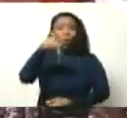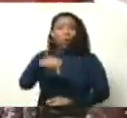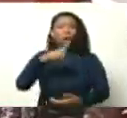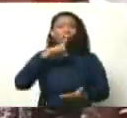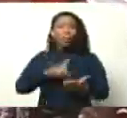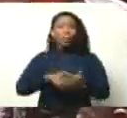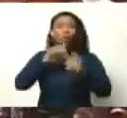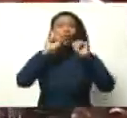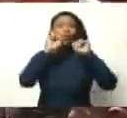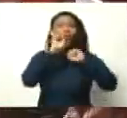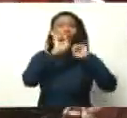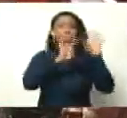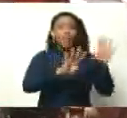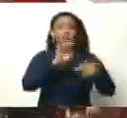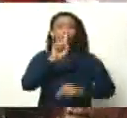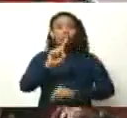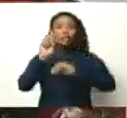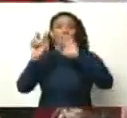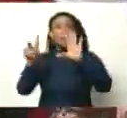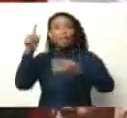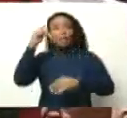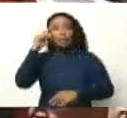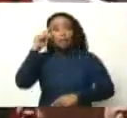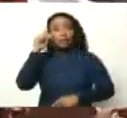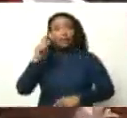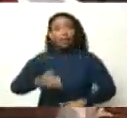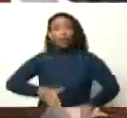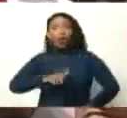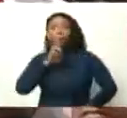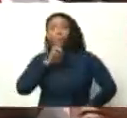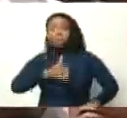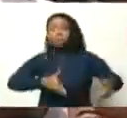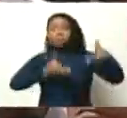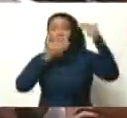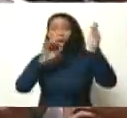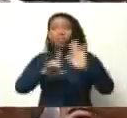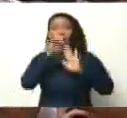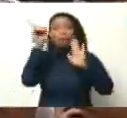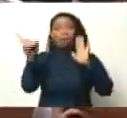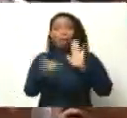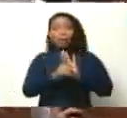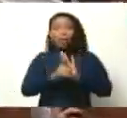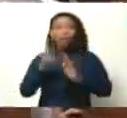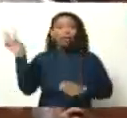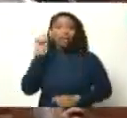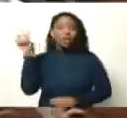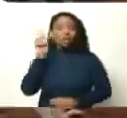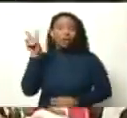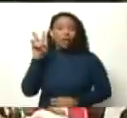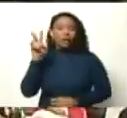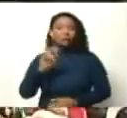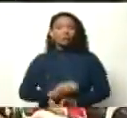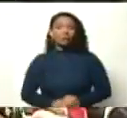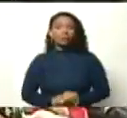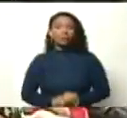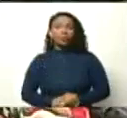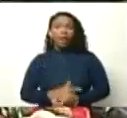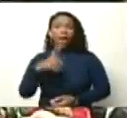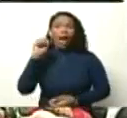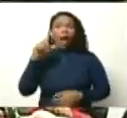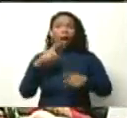cumplirse 917 días del vil secuestro del diplomático venezolano Alex Saab,